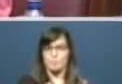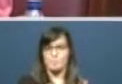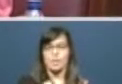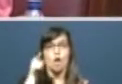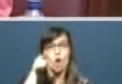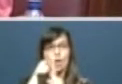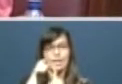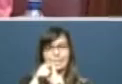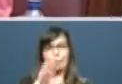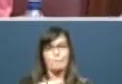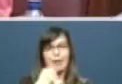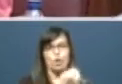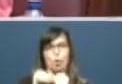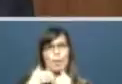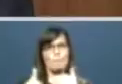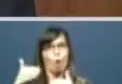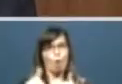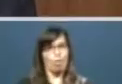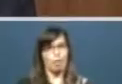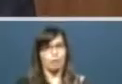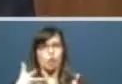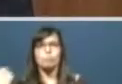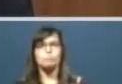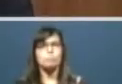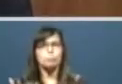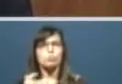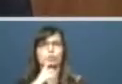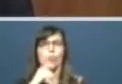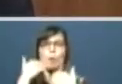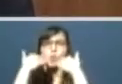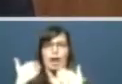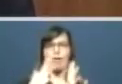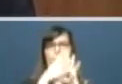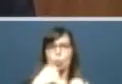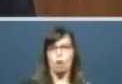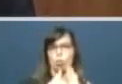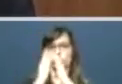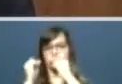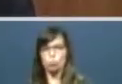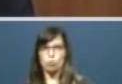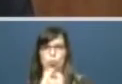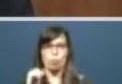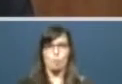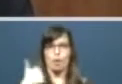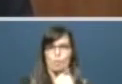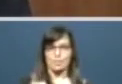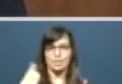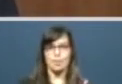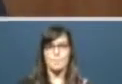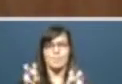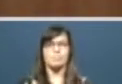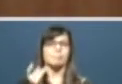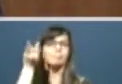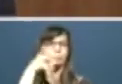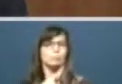de nuestra economía se han impulsado a través de los sucesivos acuerdos marco para la competitividad e innovación industrial estos